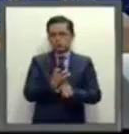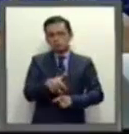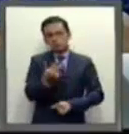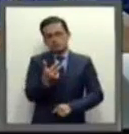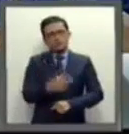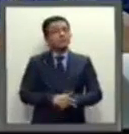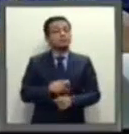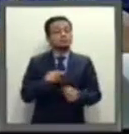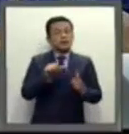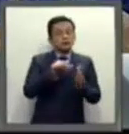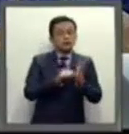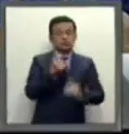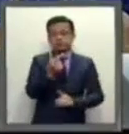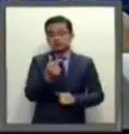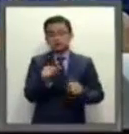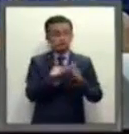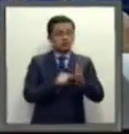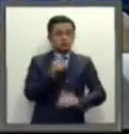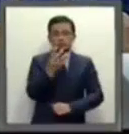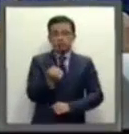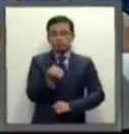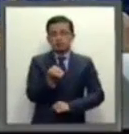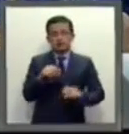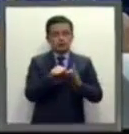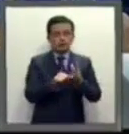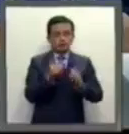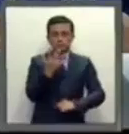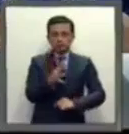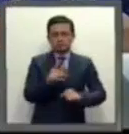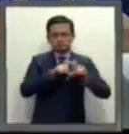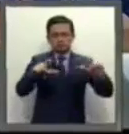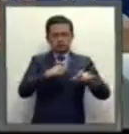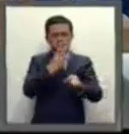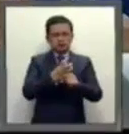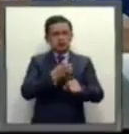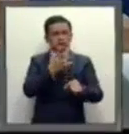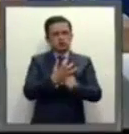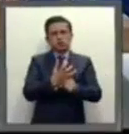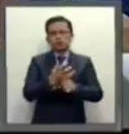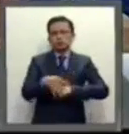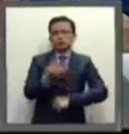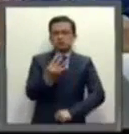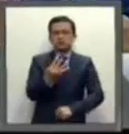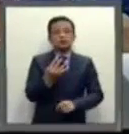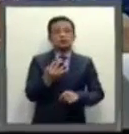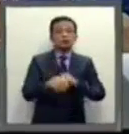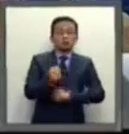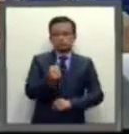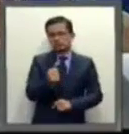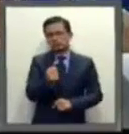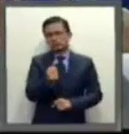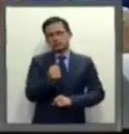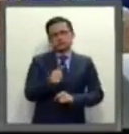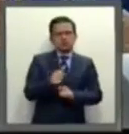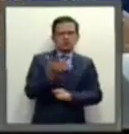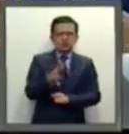tercero, artículo 7, artículo 9, artículo 10, párrafos tercero, quinto, décimo cuarto, 11, párrafo